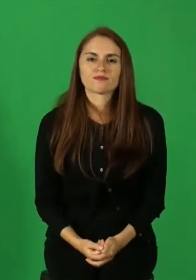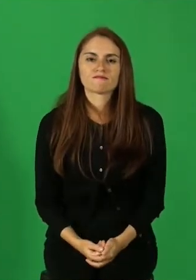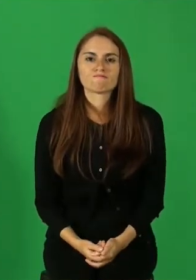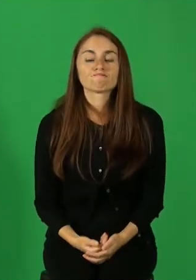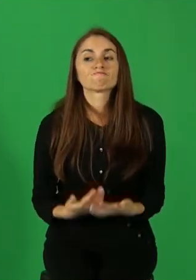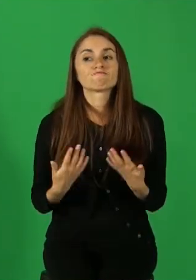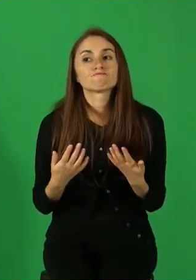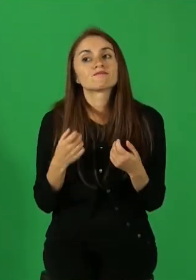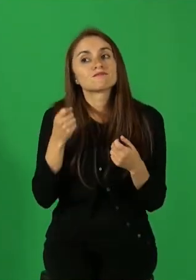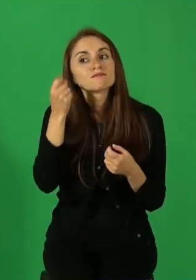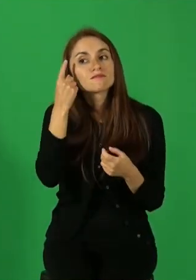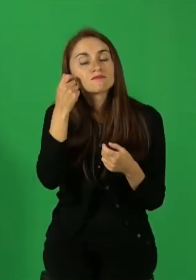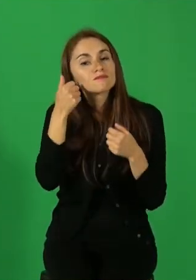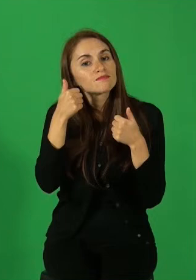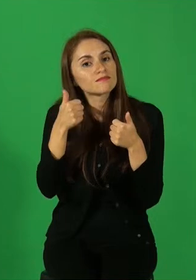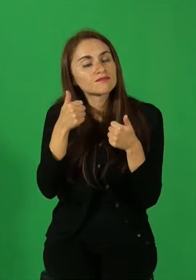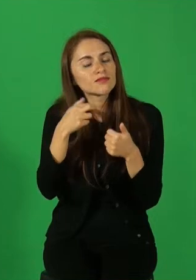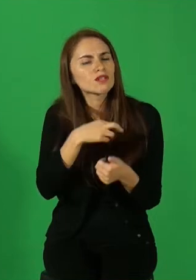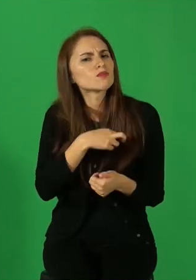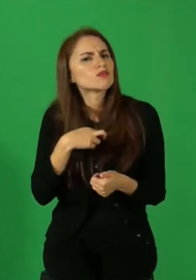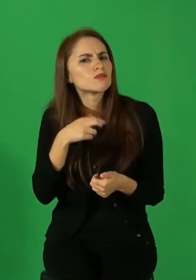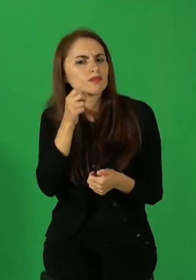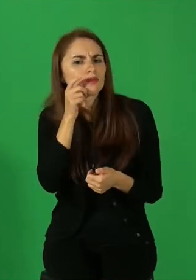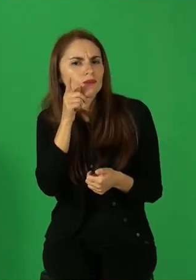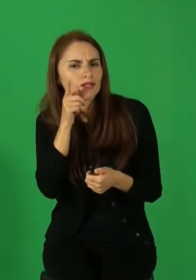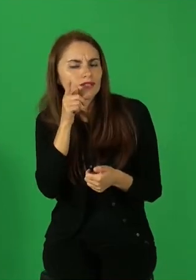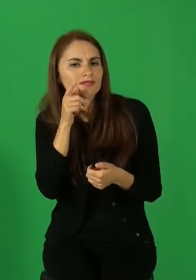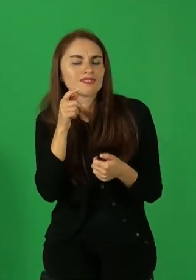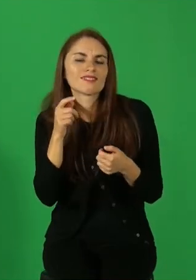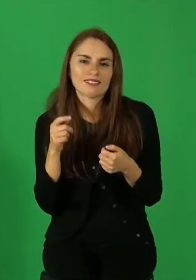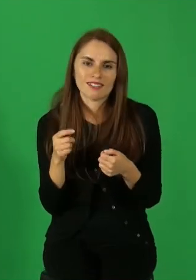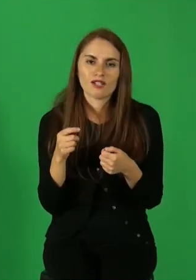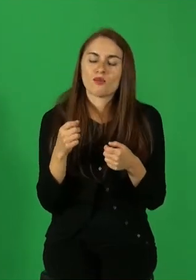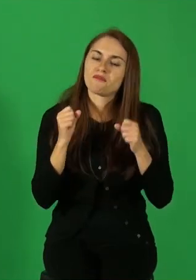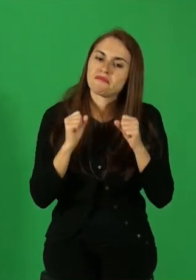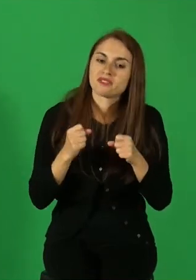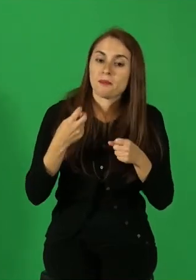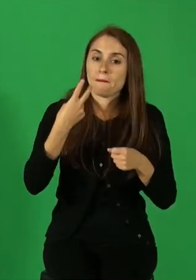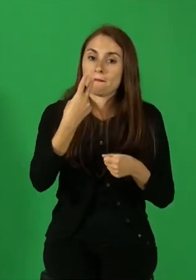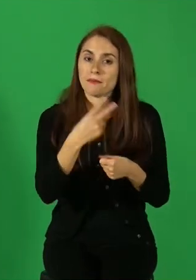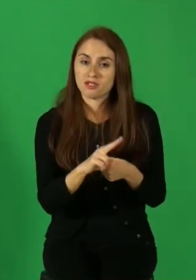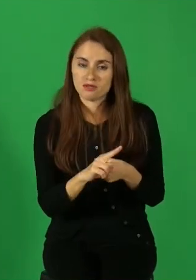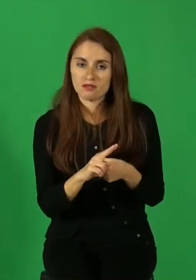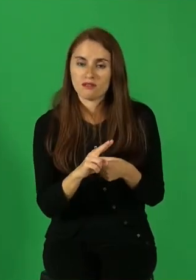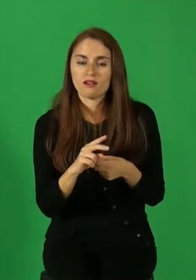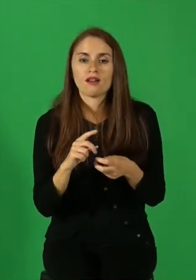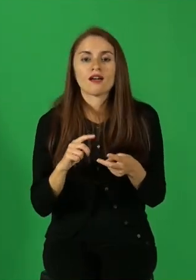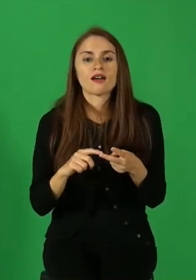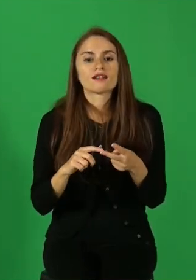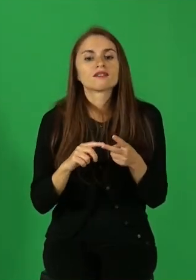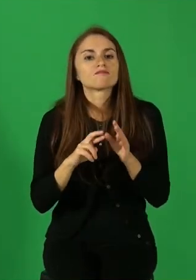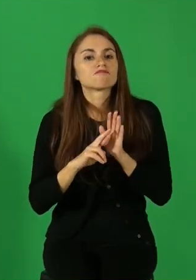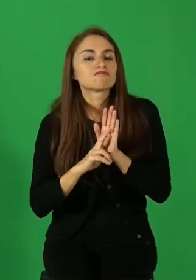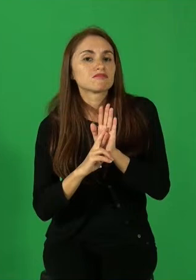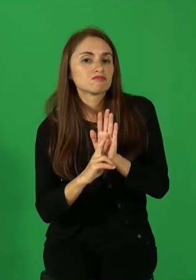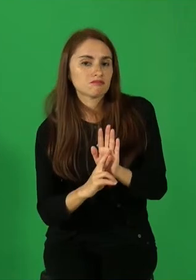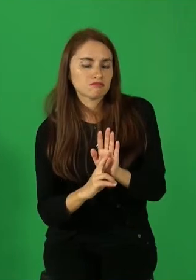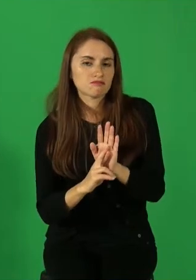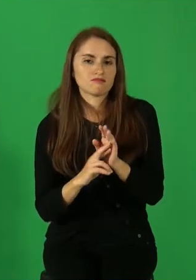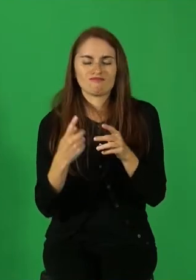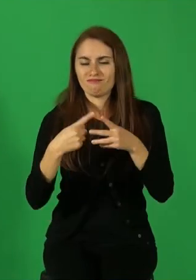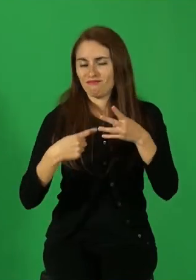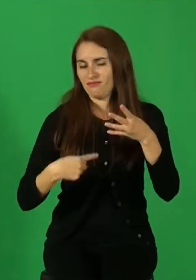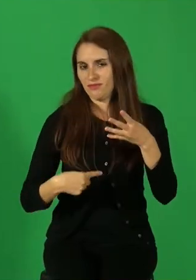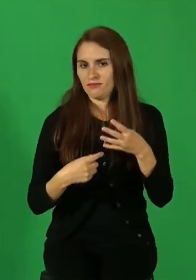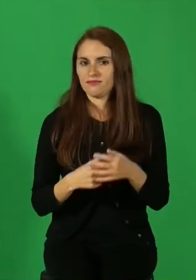¿Sí? ¿Qué tipo de pronombre? Bien, ¿no es cierto? Puede ser personal, relativo o mostrativo.